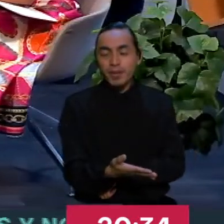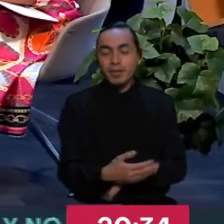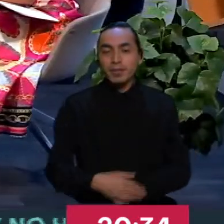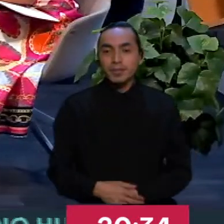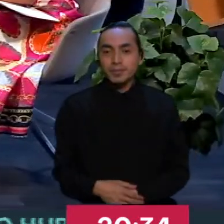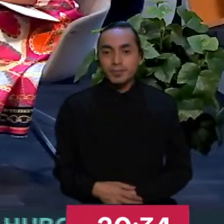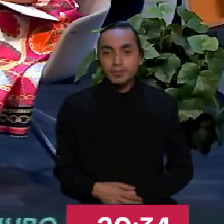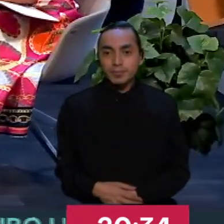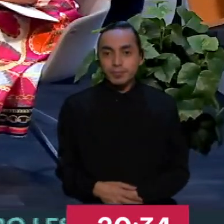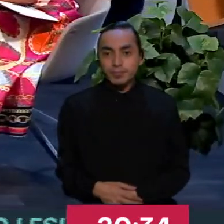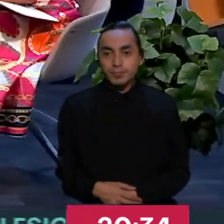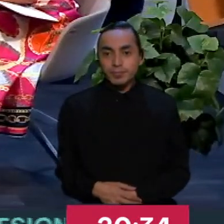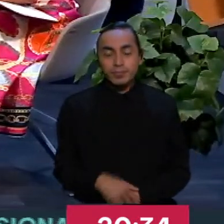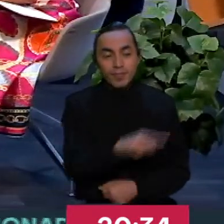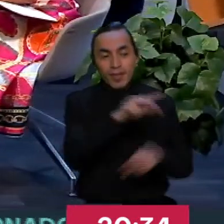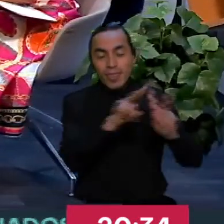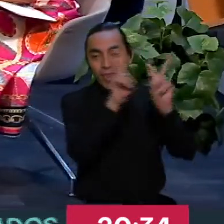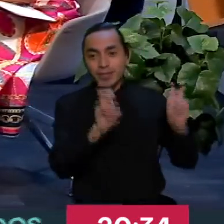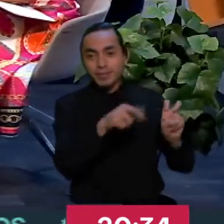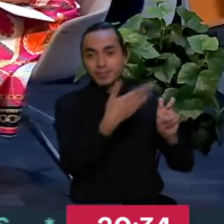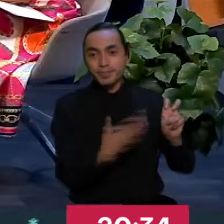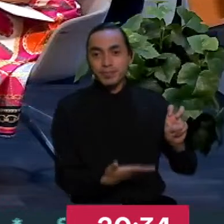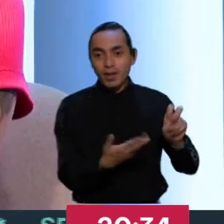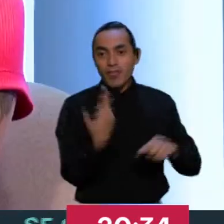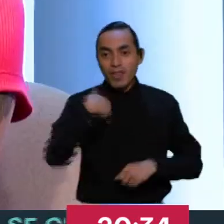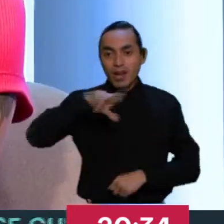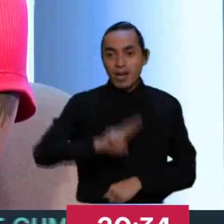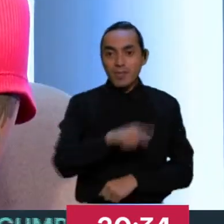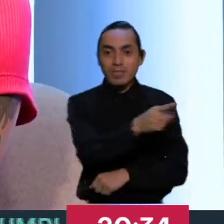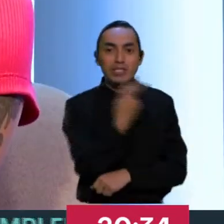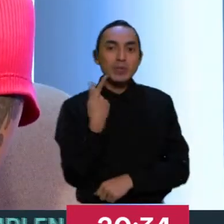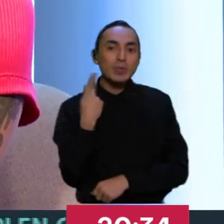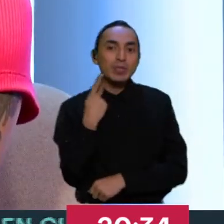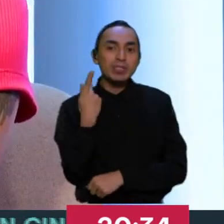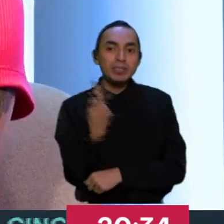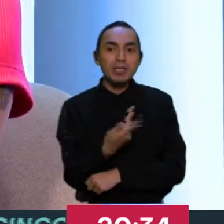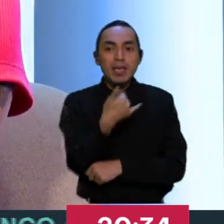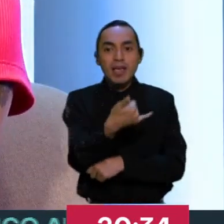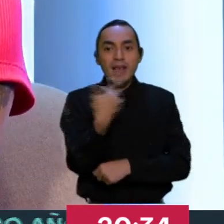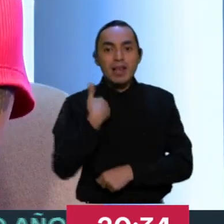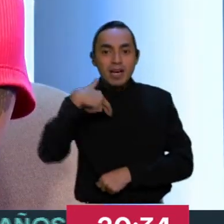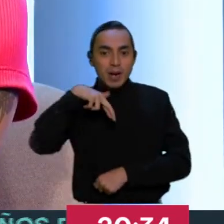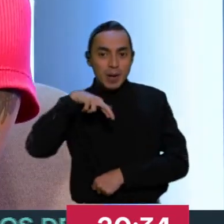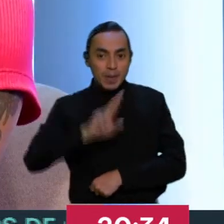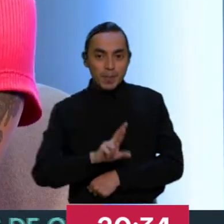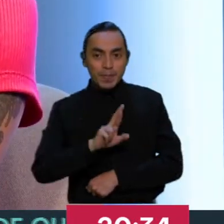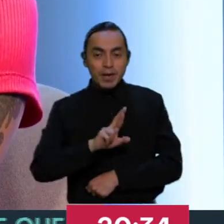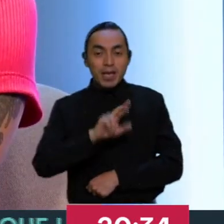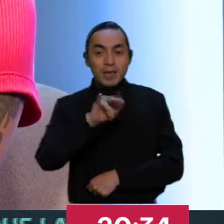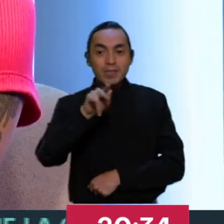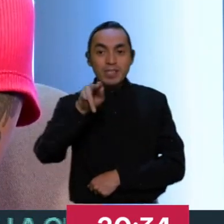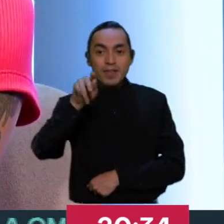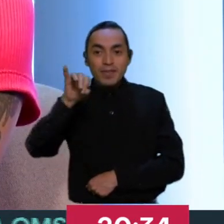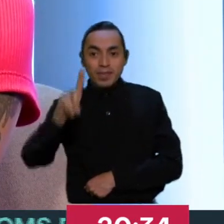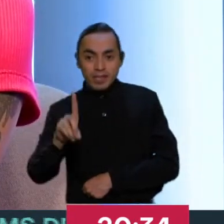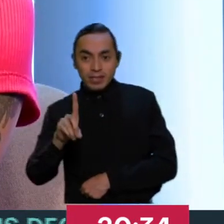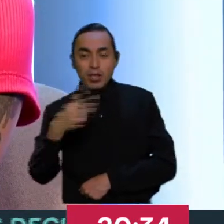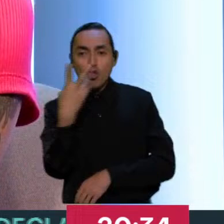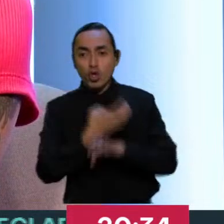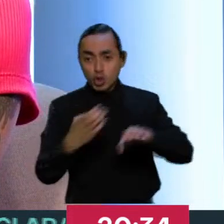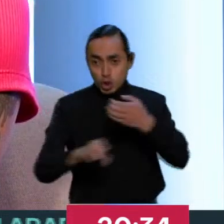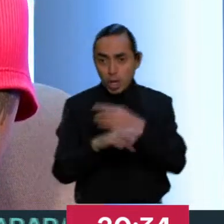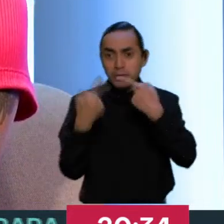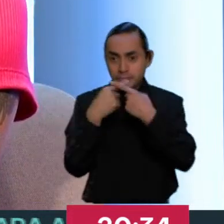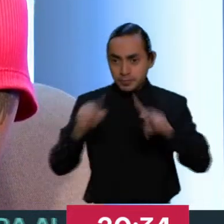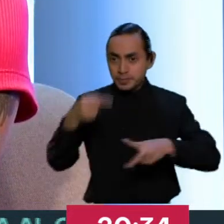pasar, esta cuestión de la representación política y la representatividad, si bien son dos cosas